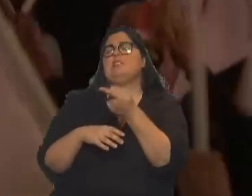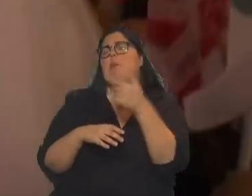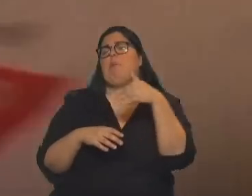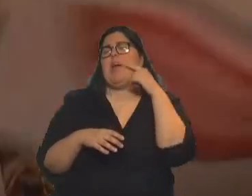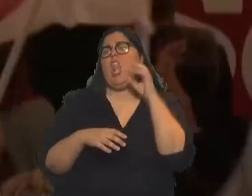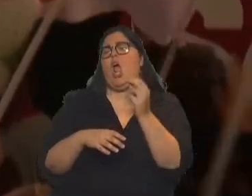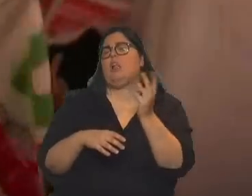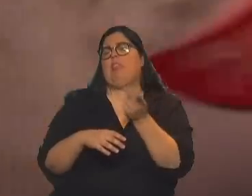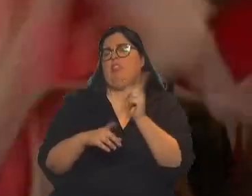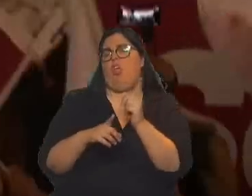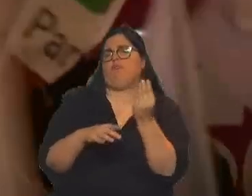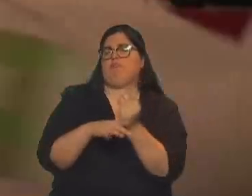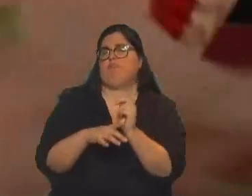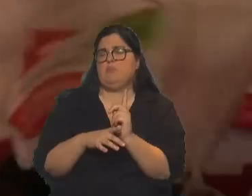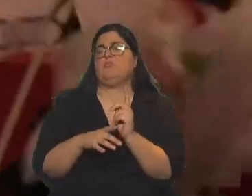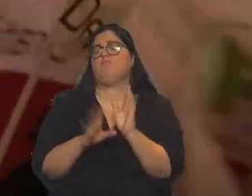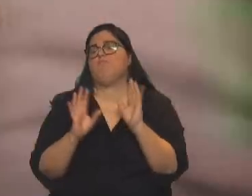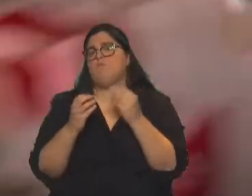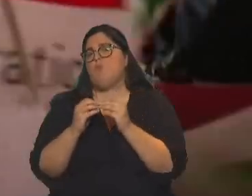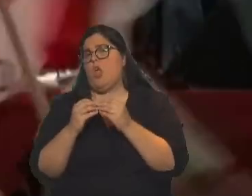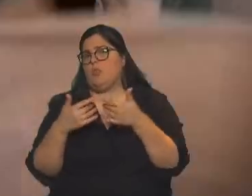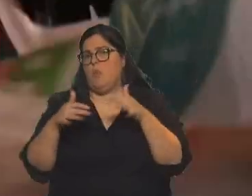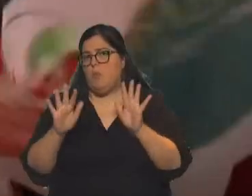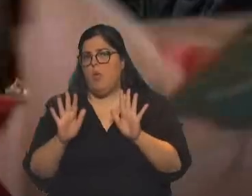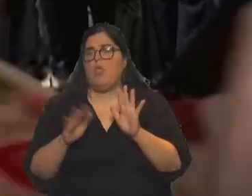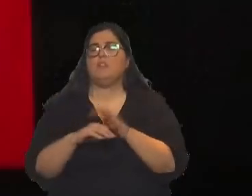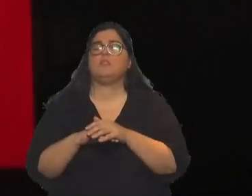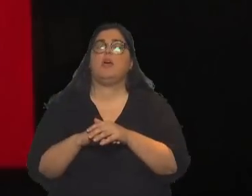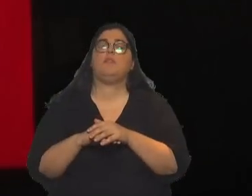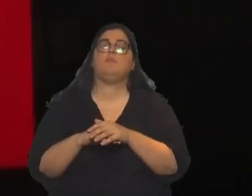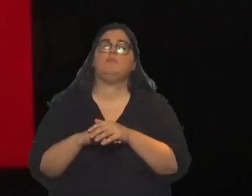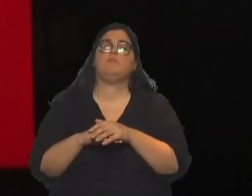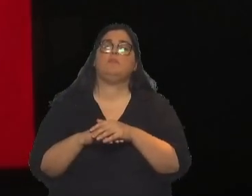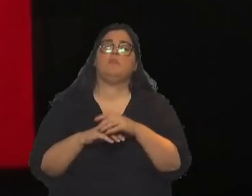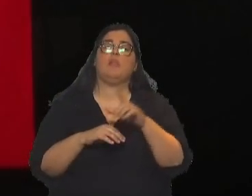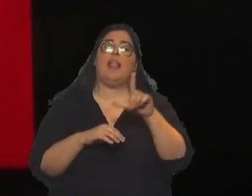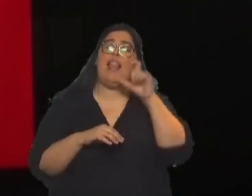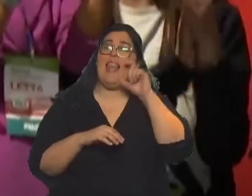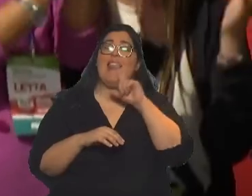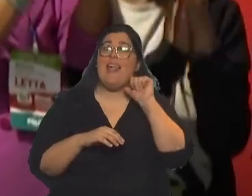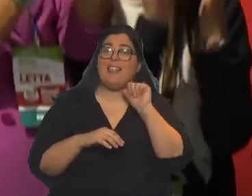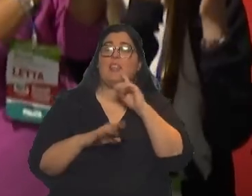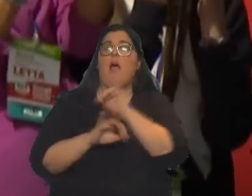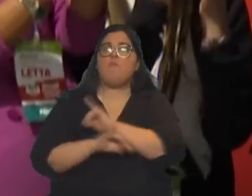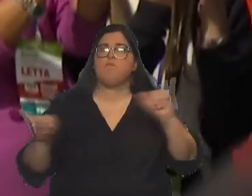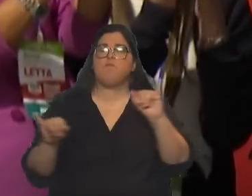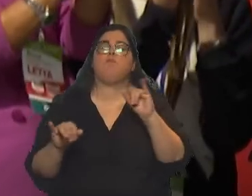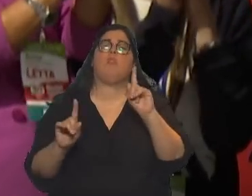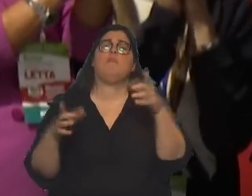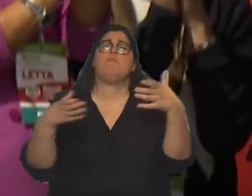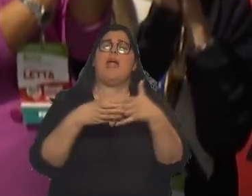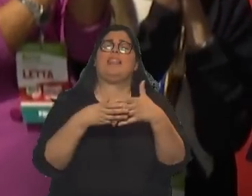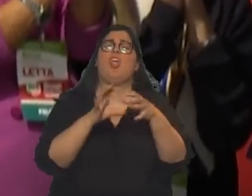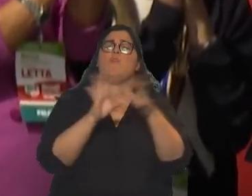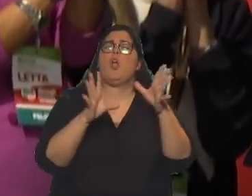ser uno de los motivos. Luego de la victoria de Meloni, el progresista Enrico Letta anunció que abandonará la dirección del Partido